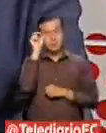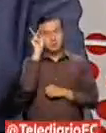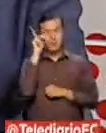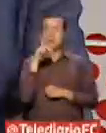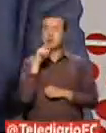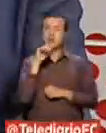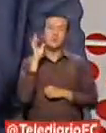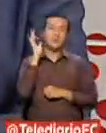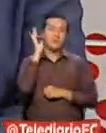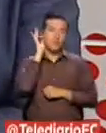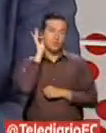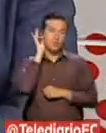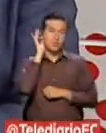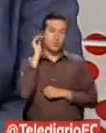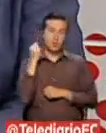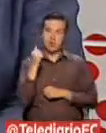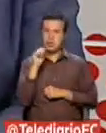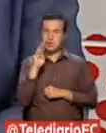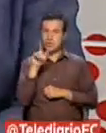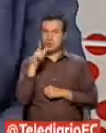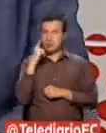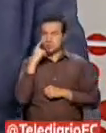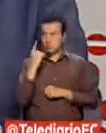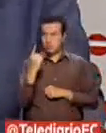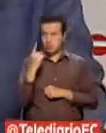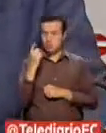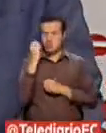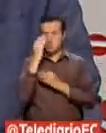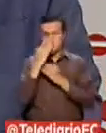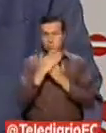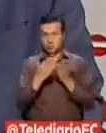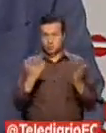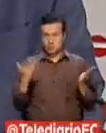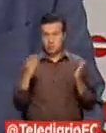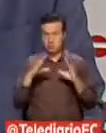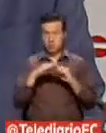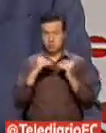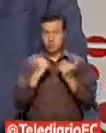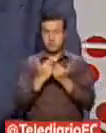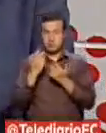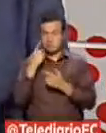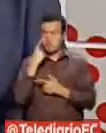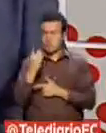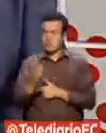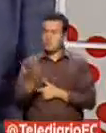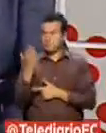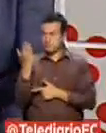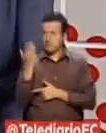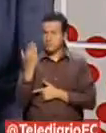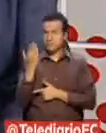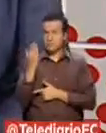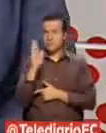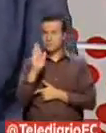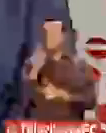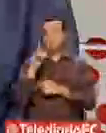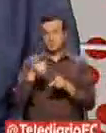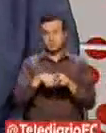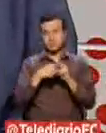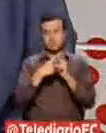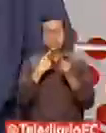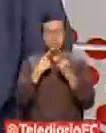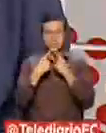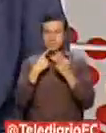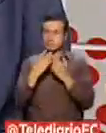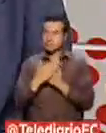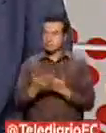de la viuda del general Jorge Gabela frente al informe de la comisión. Quisiera que lo escuchemos para que sea parte inicial de